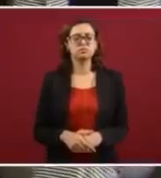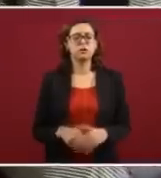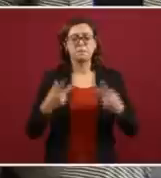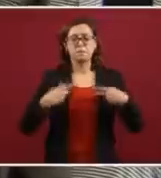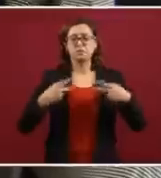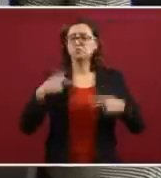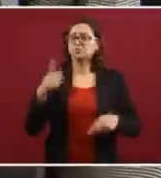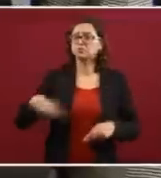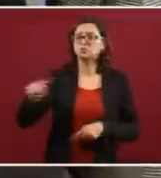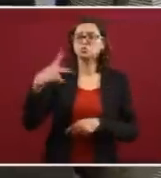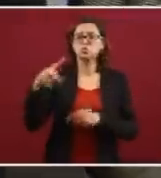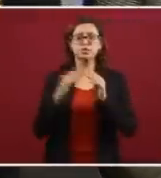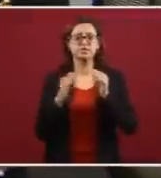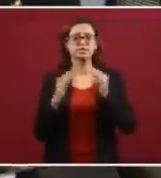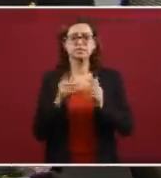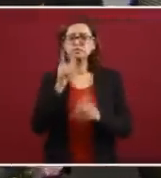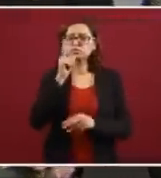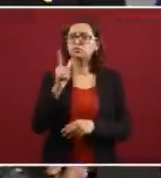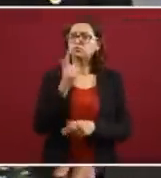consumidores,